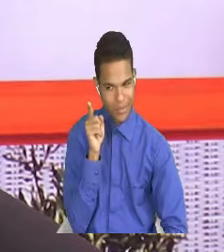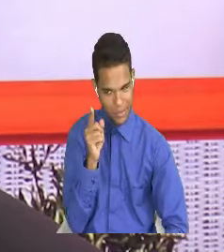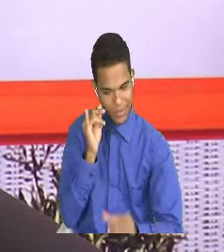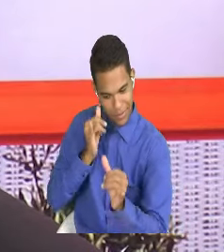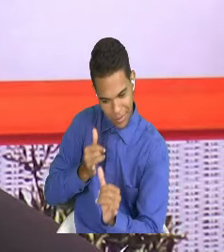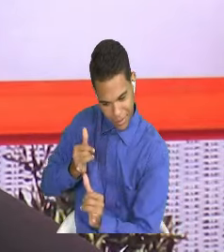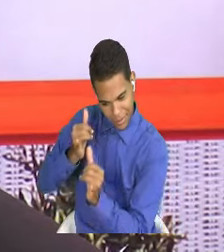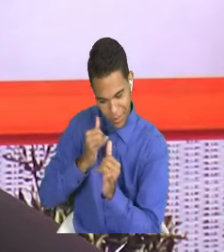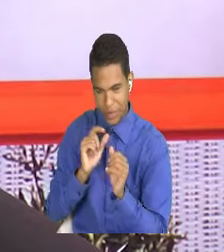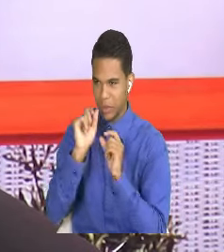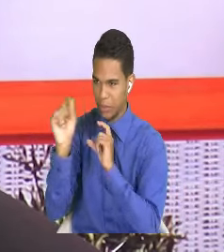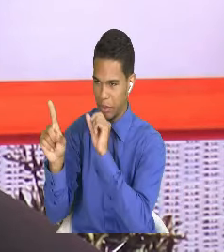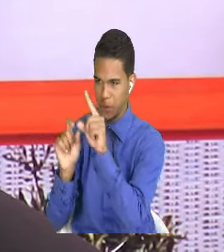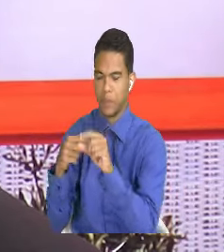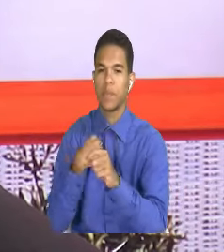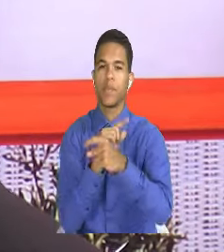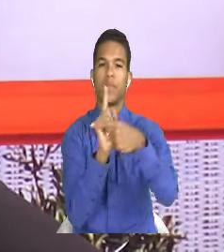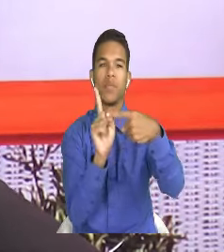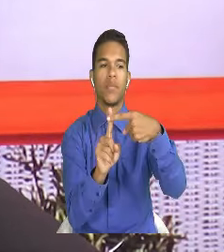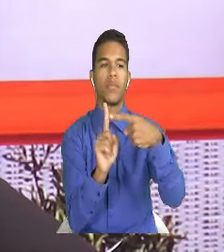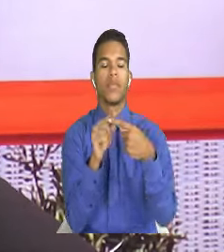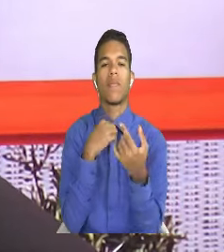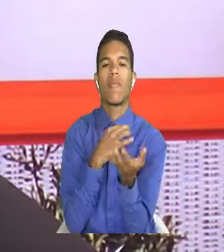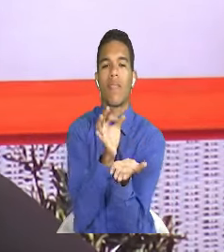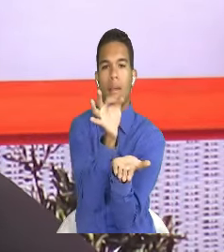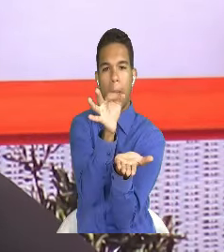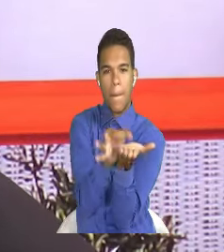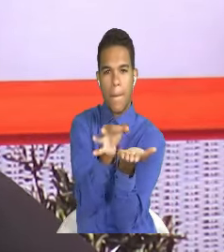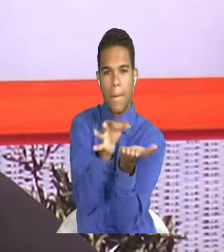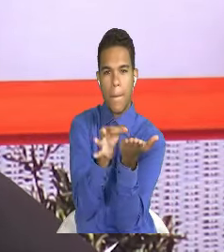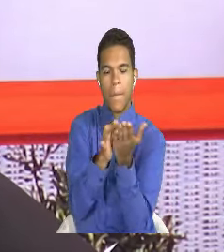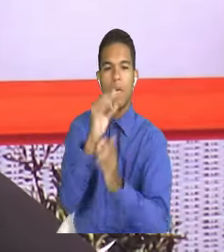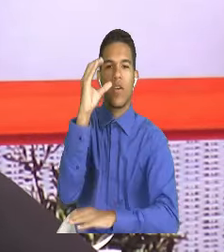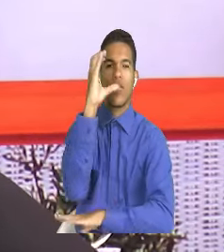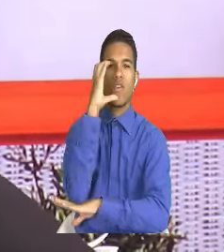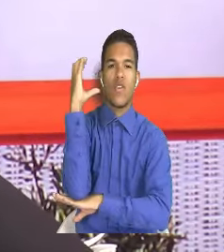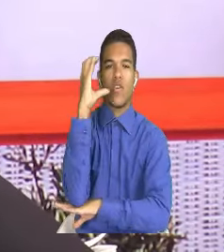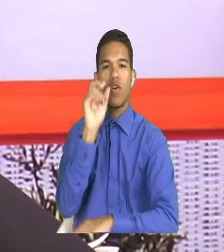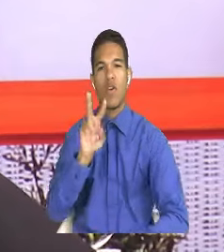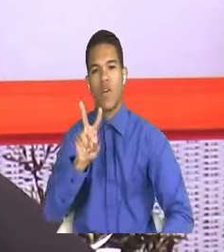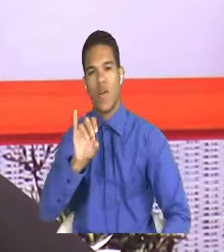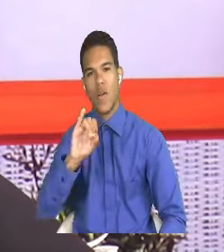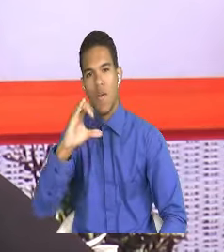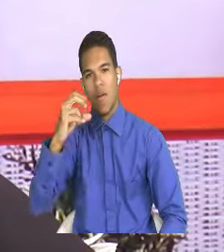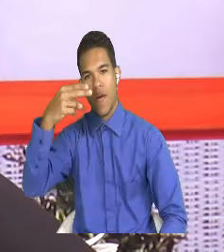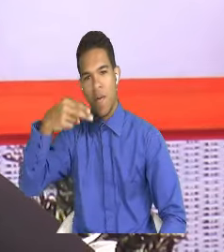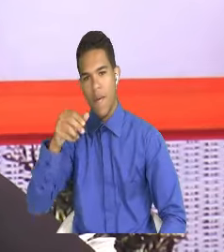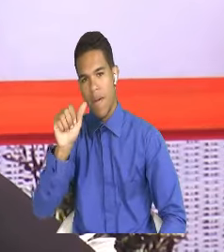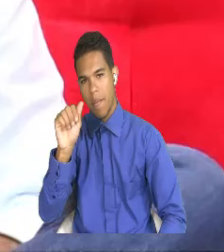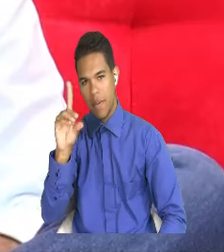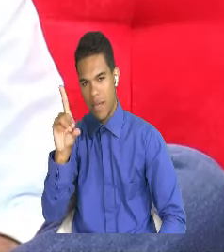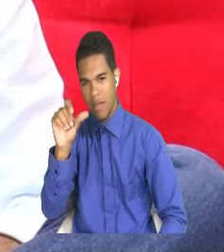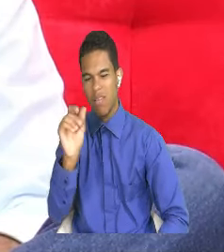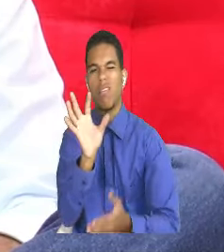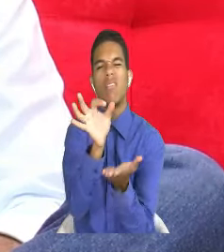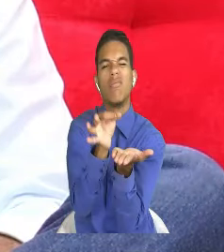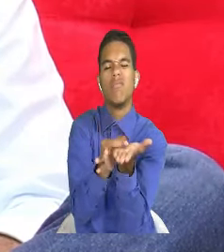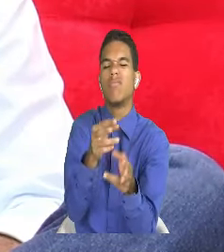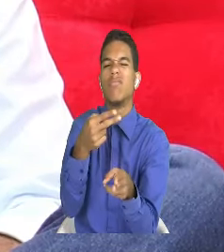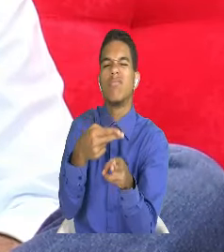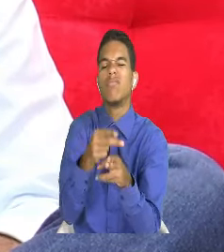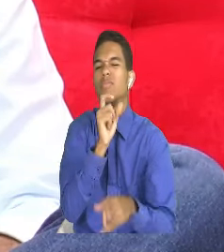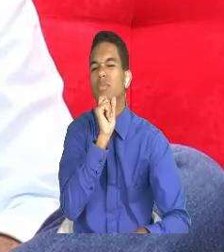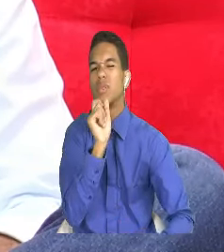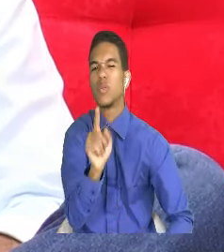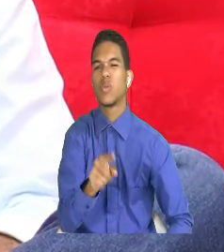primera es, capital del departamento colombiano Vichada. Está súper fácil. ¿De